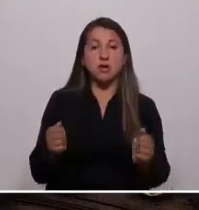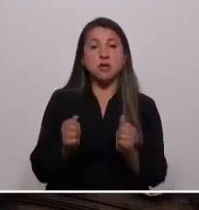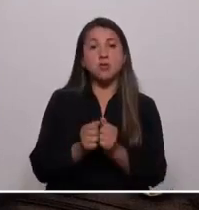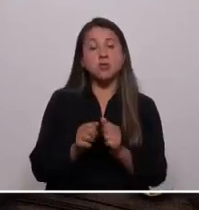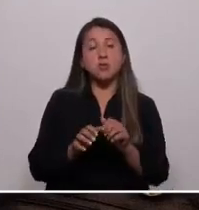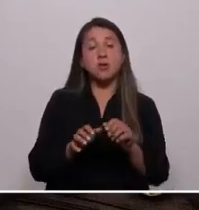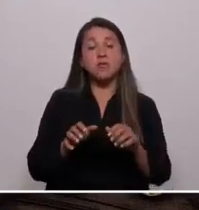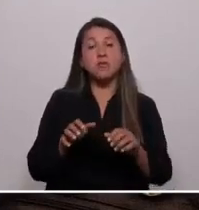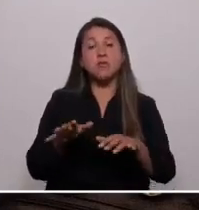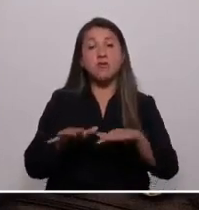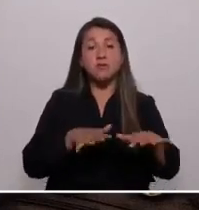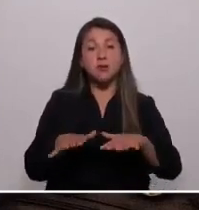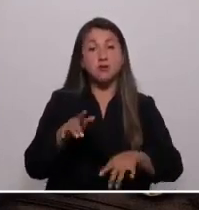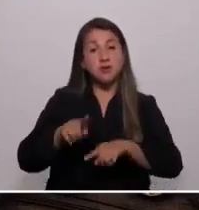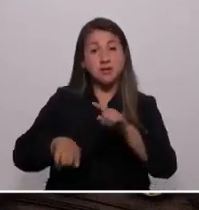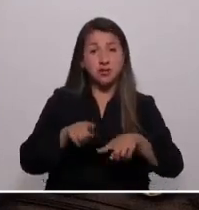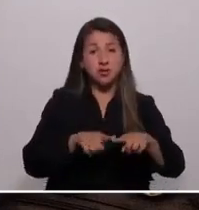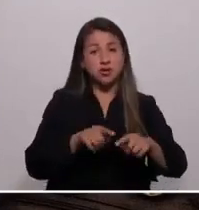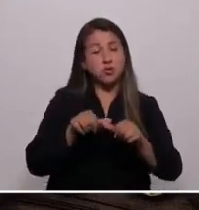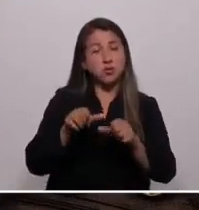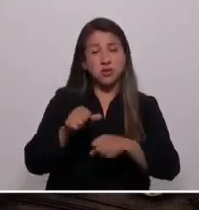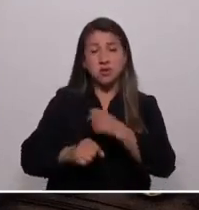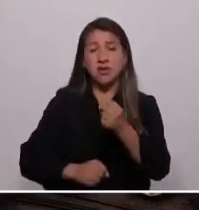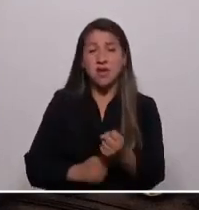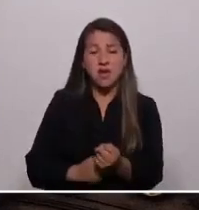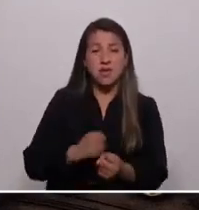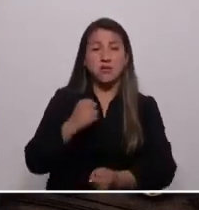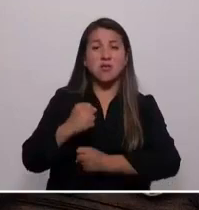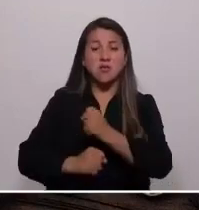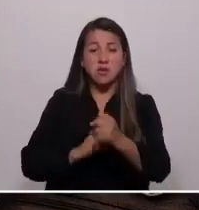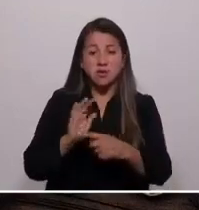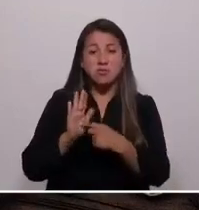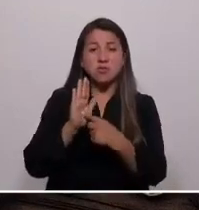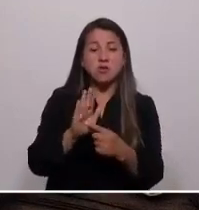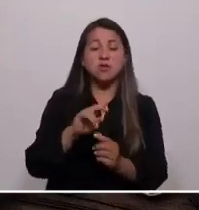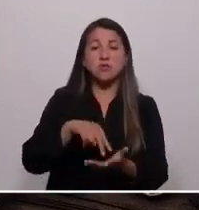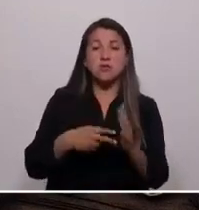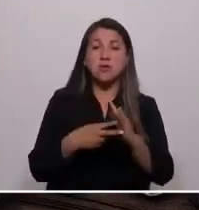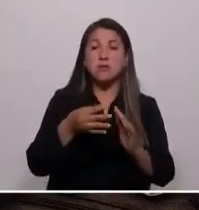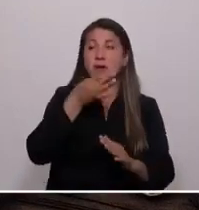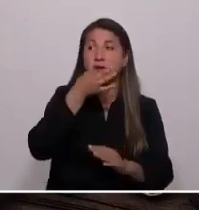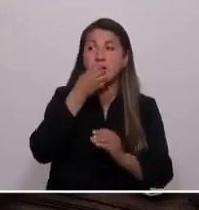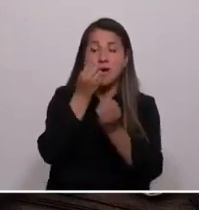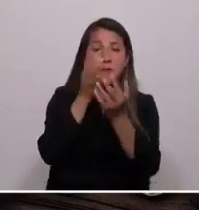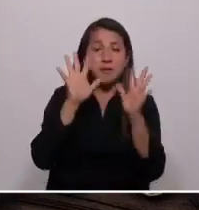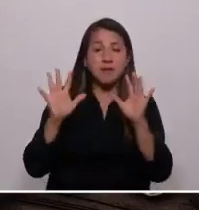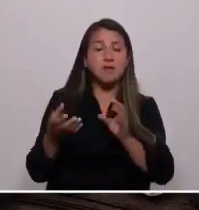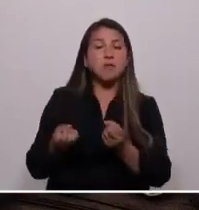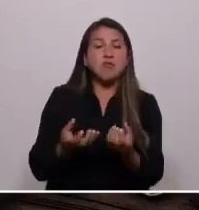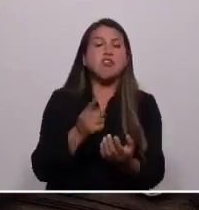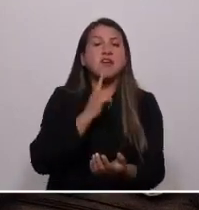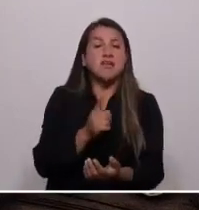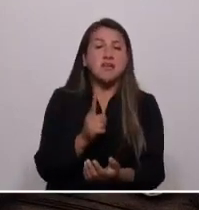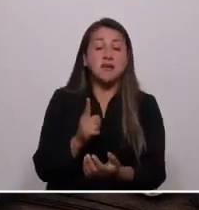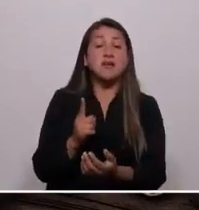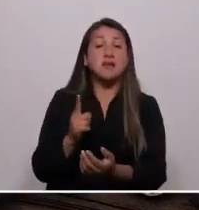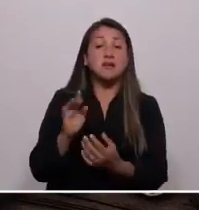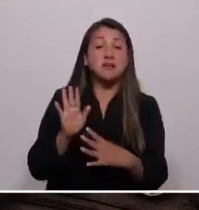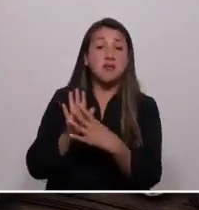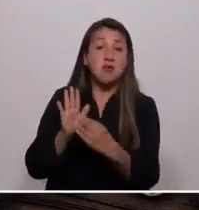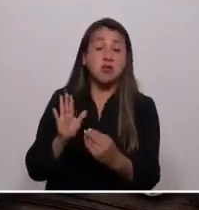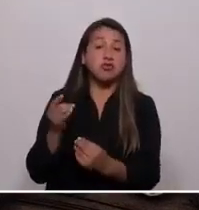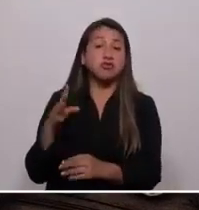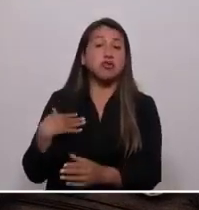los territorios hemos estado durante años visibilizando los conflictos ambientales ocasionados por el modelo depredador extractivista